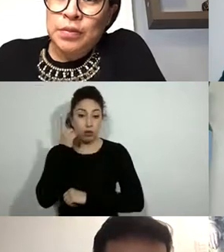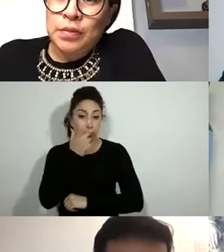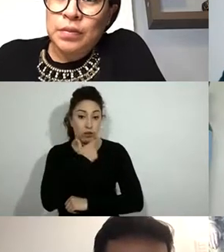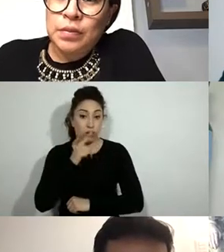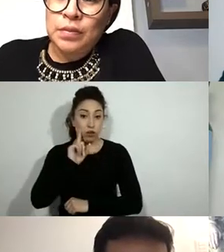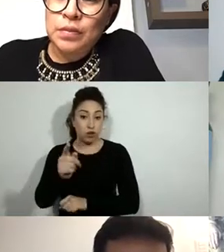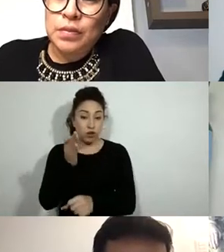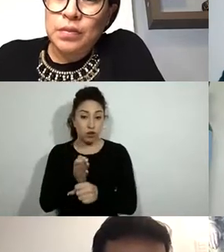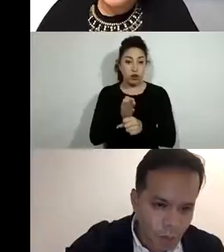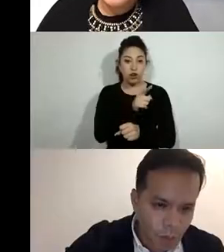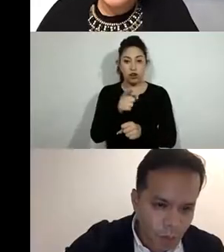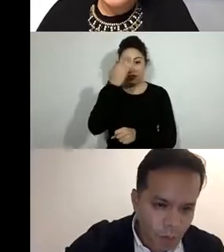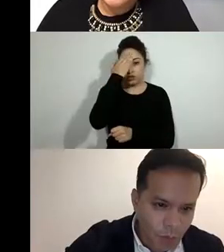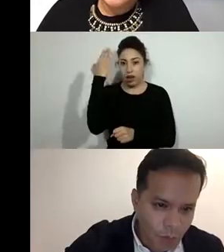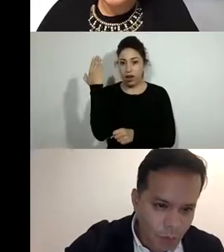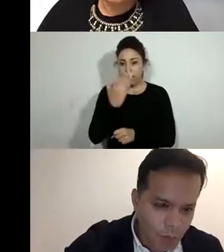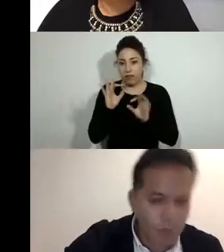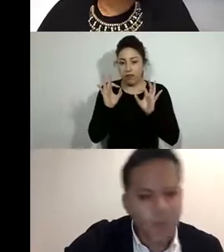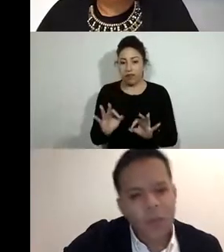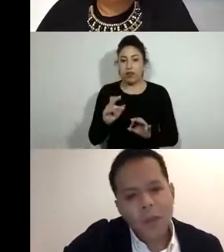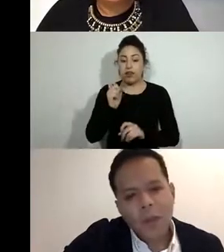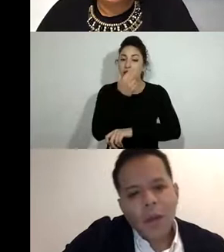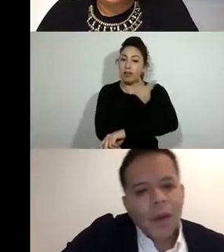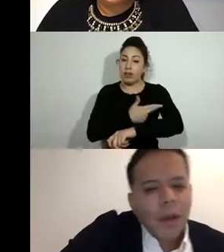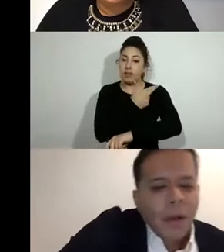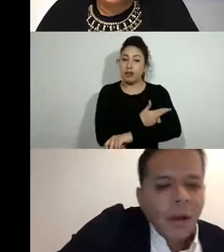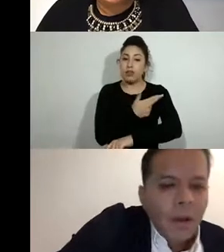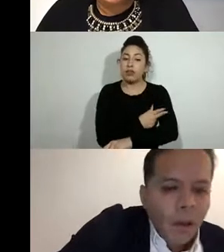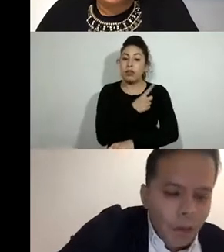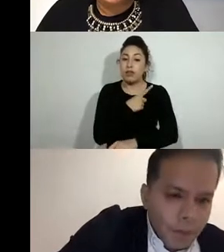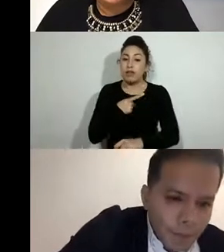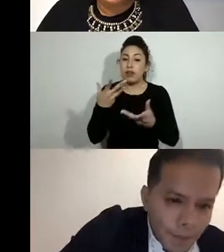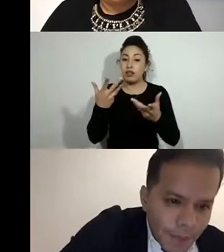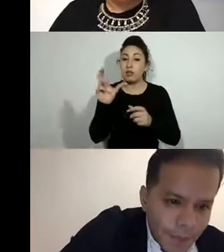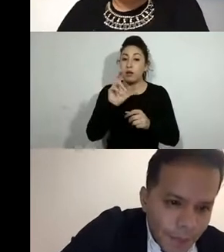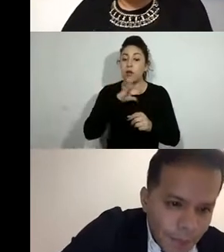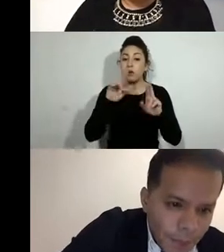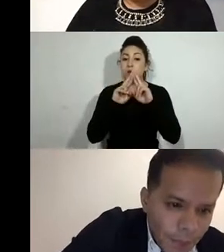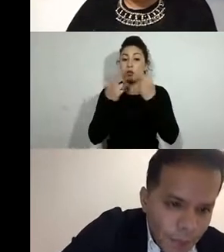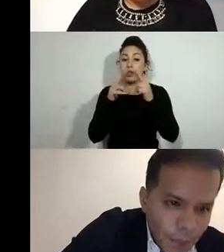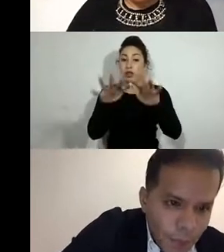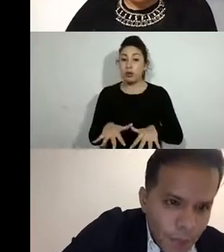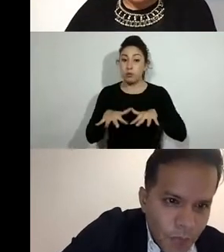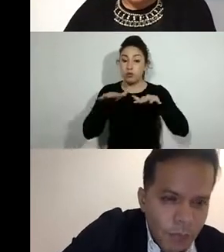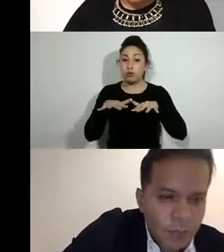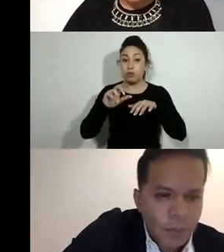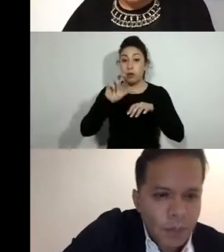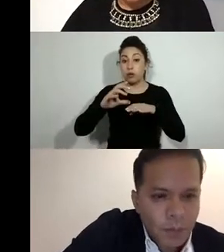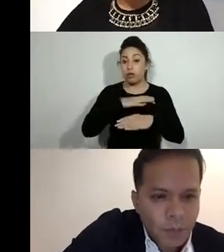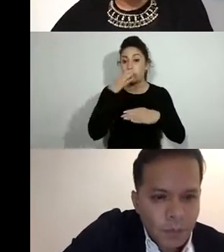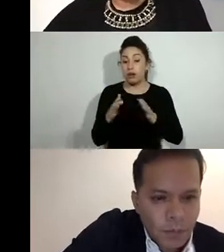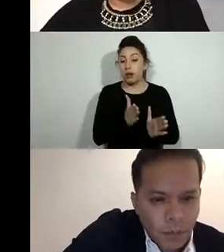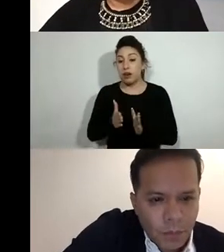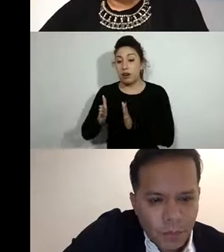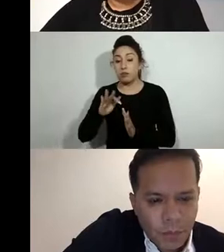presentes saben que los turnos se dan solo durante las sesiones del Congreso. Este turno por escrito es